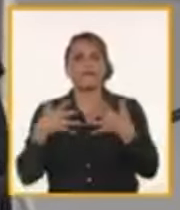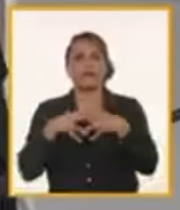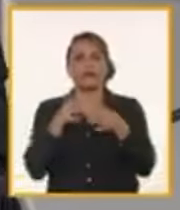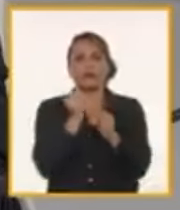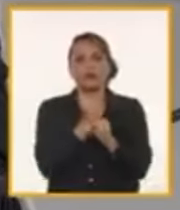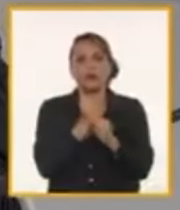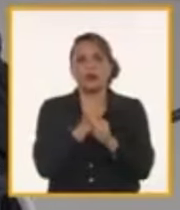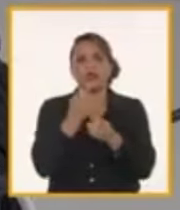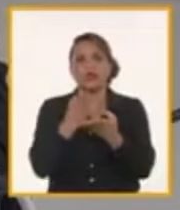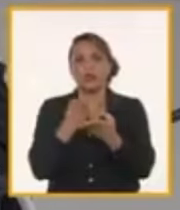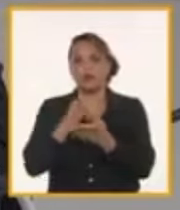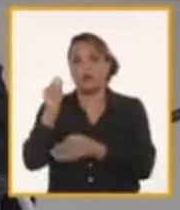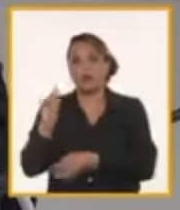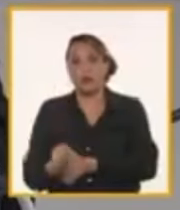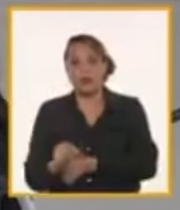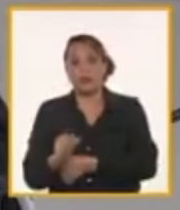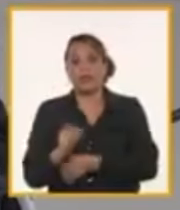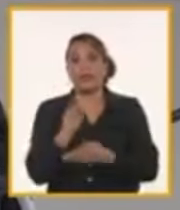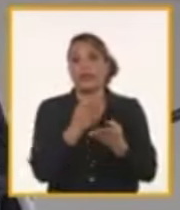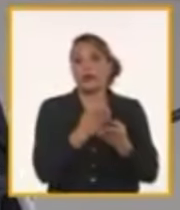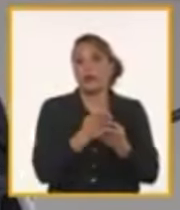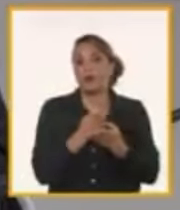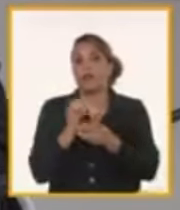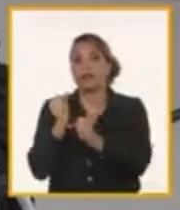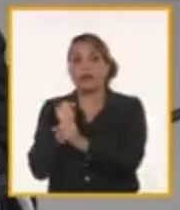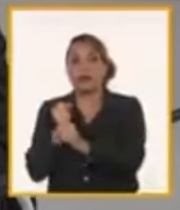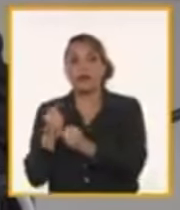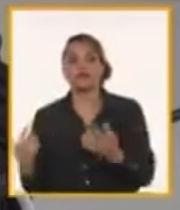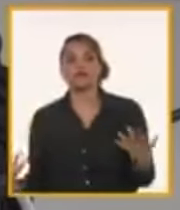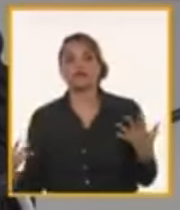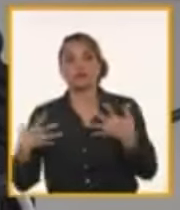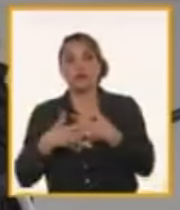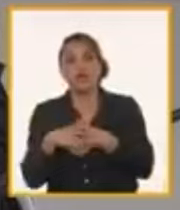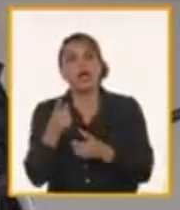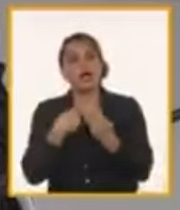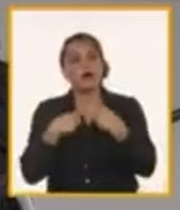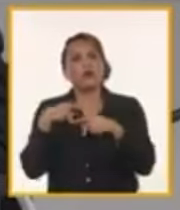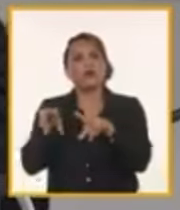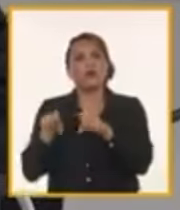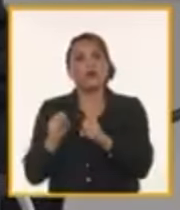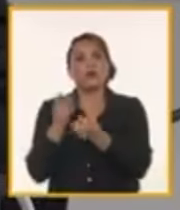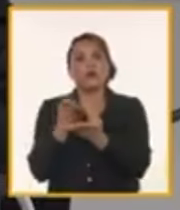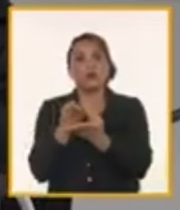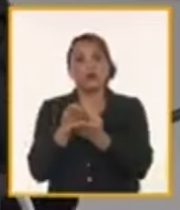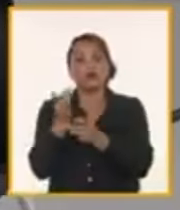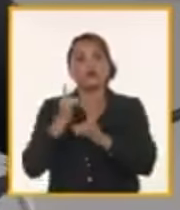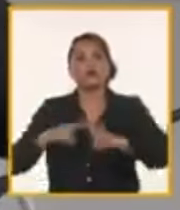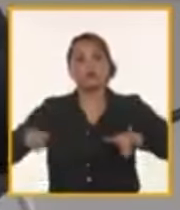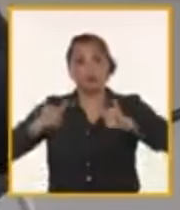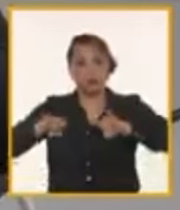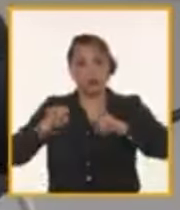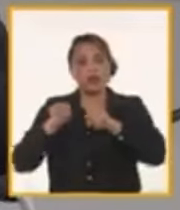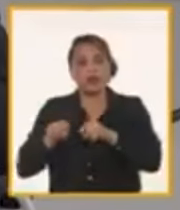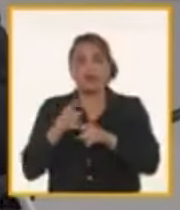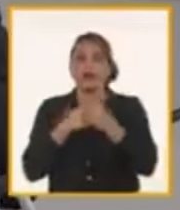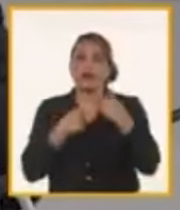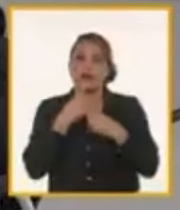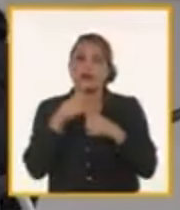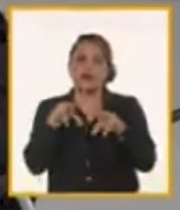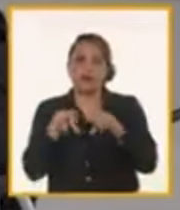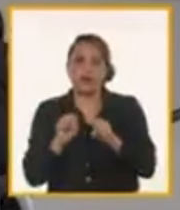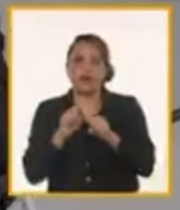estudiantes lo cual es un fenómeno reciente en la educación superior y que tiene sus matices y tenemos que tratar de acompañar esa